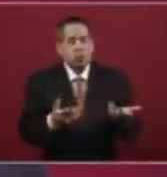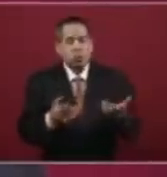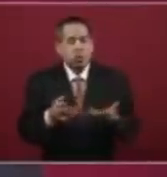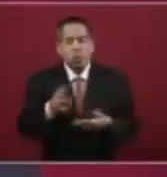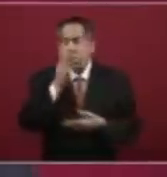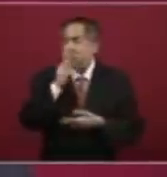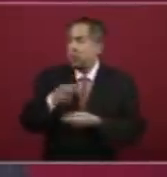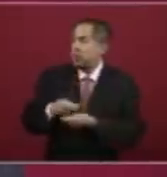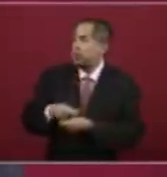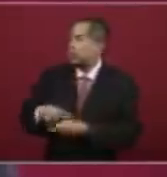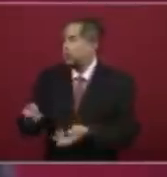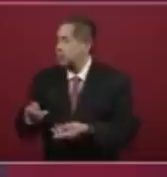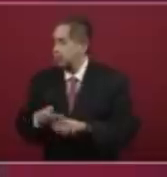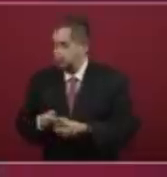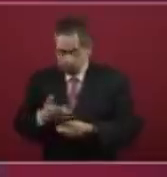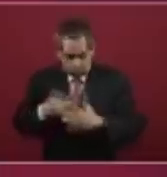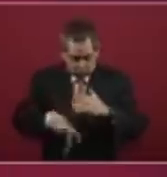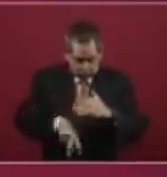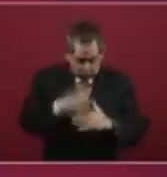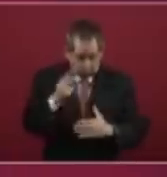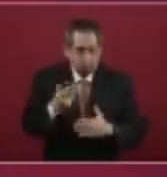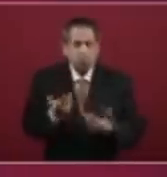distribuir lo que no se tiene.